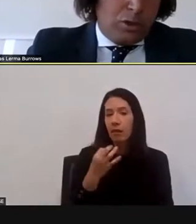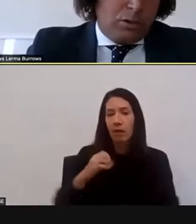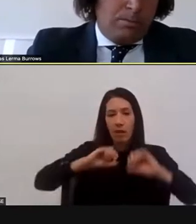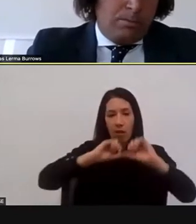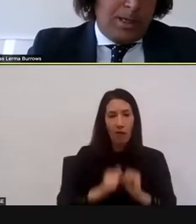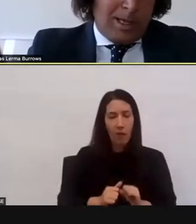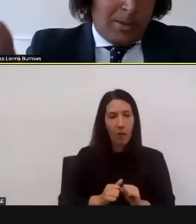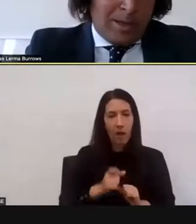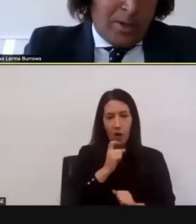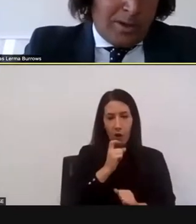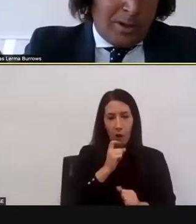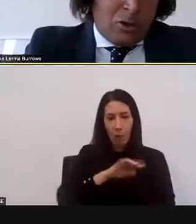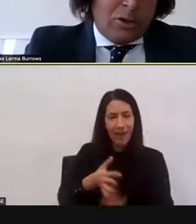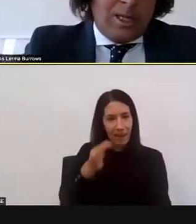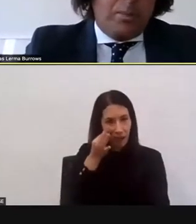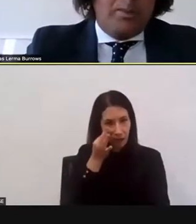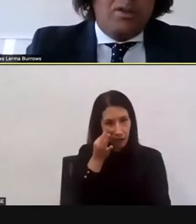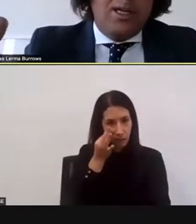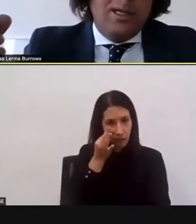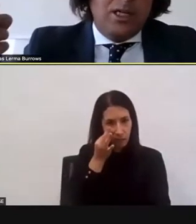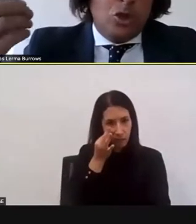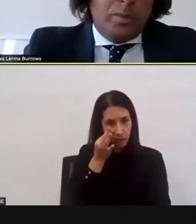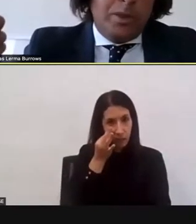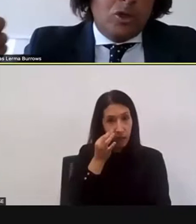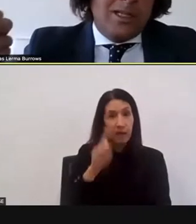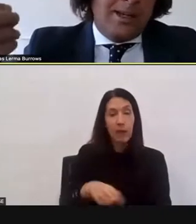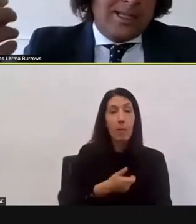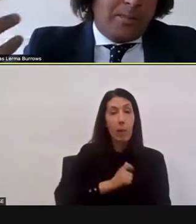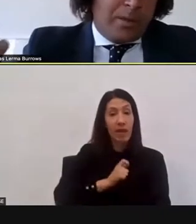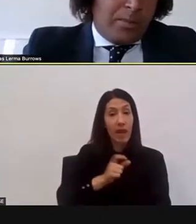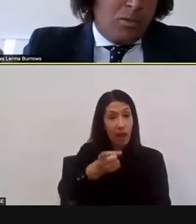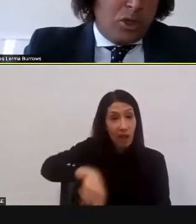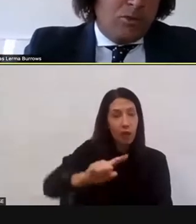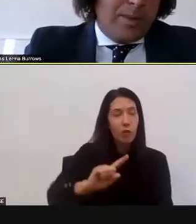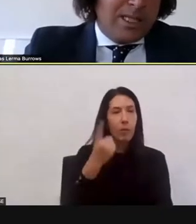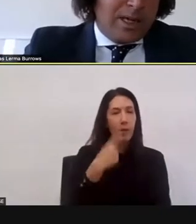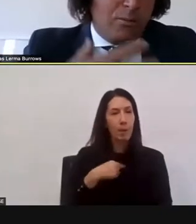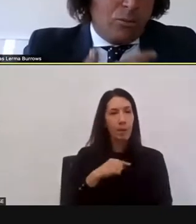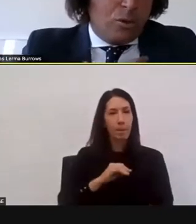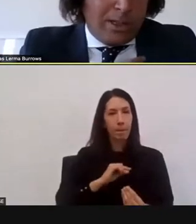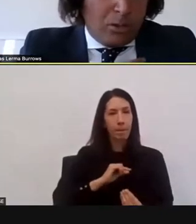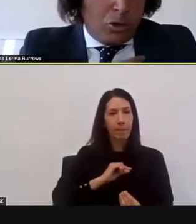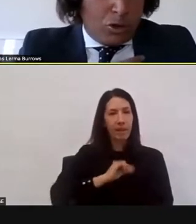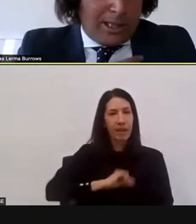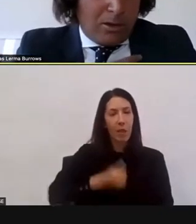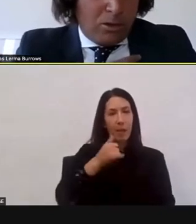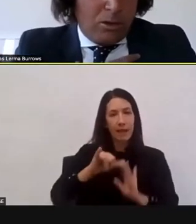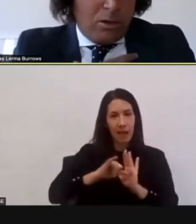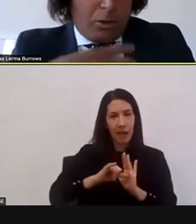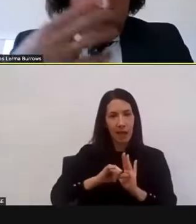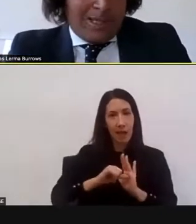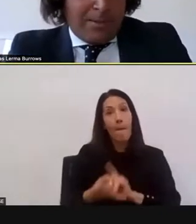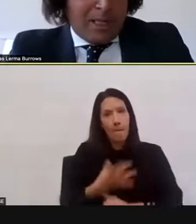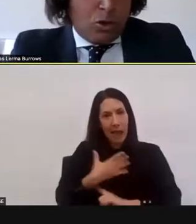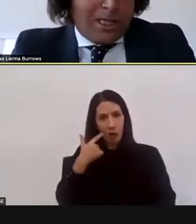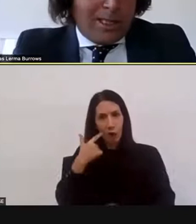esto. La propia policía son los primeros que tienen esa percepción muchísimo más cercana, mucho más que incluso los letrados. Porque